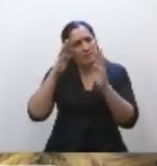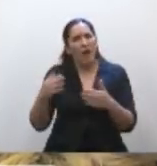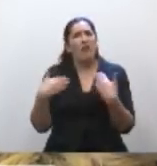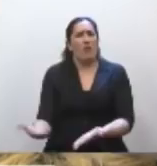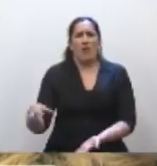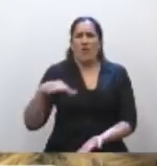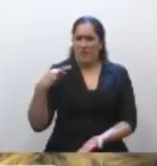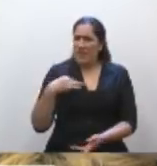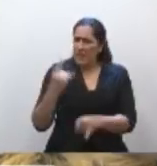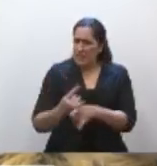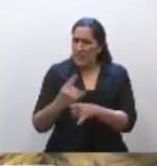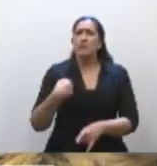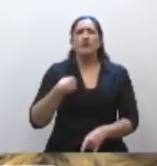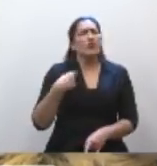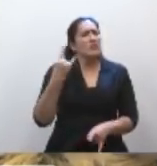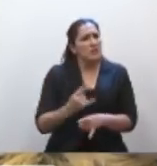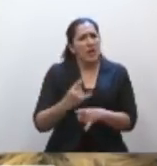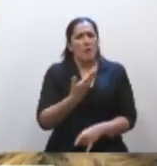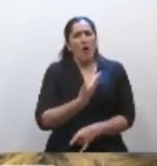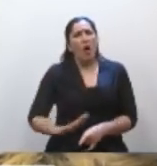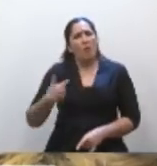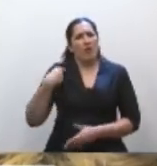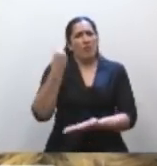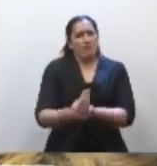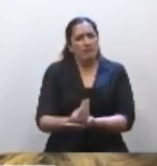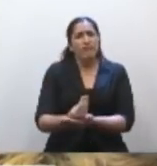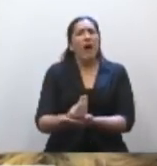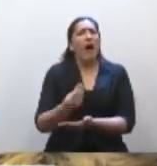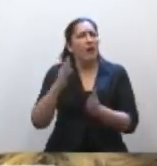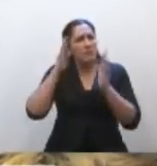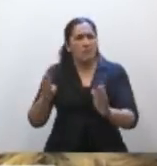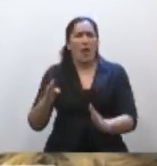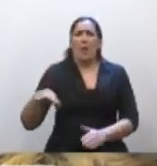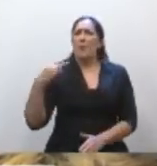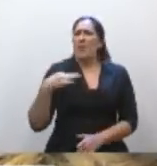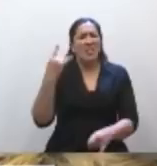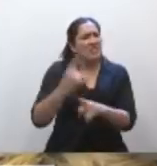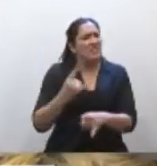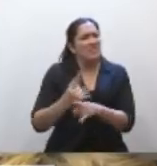gobernado por iu para la vida siempre